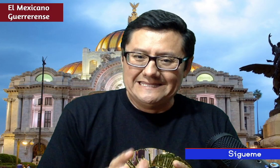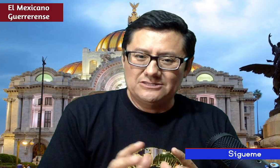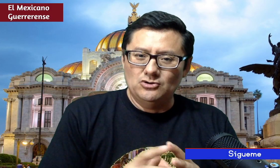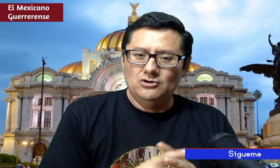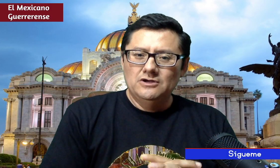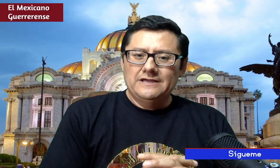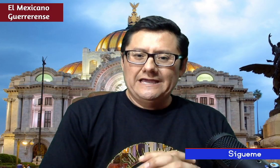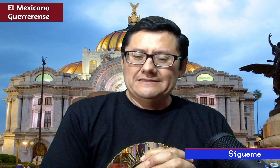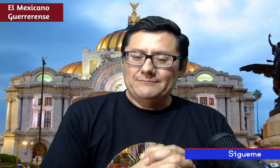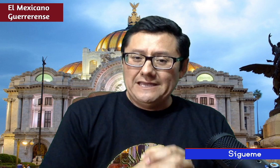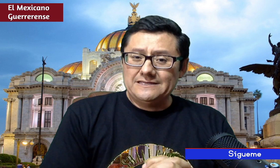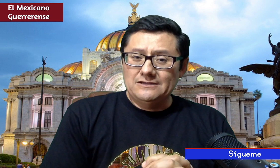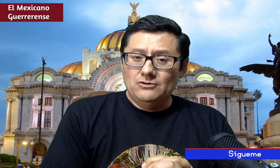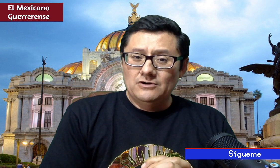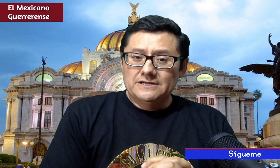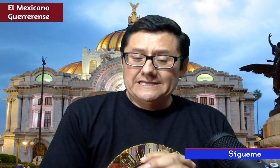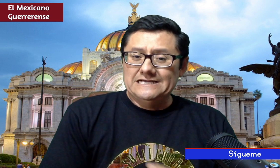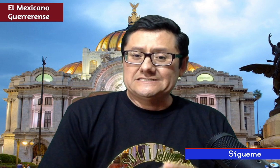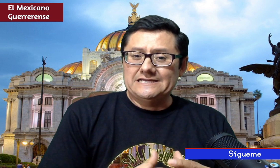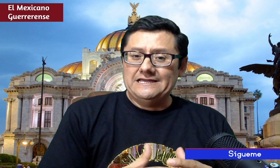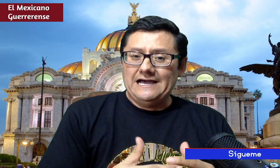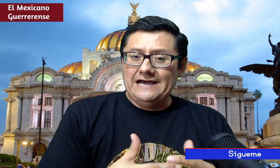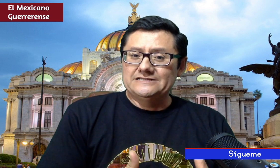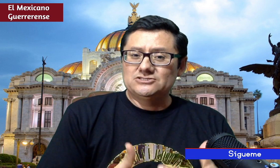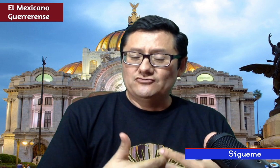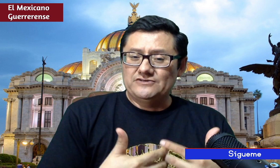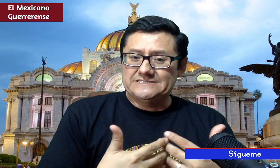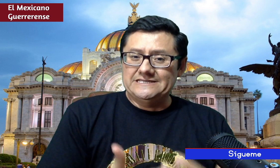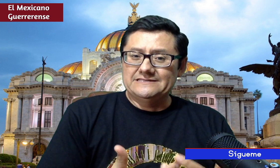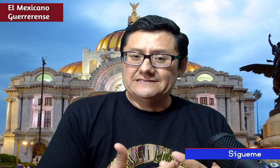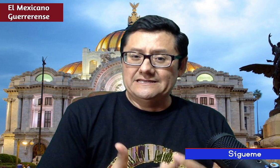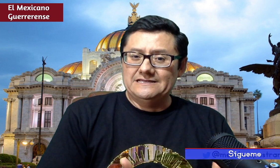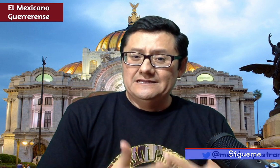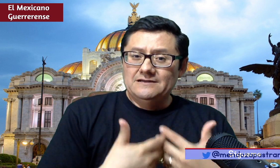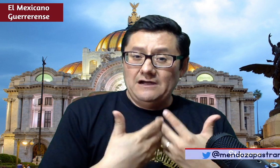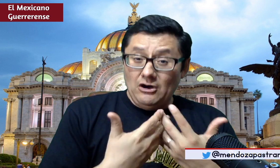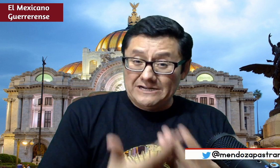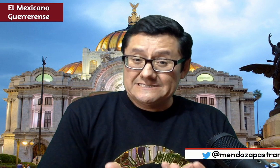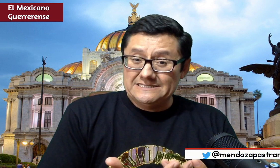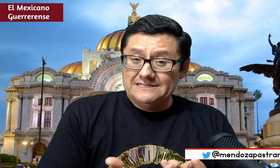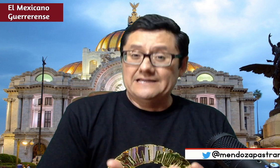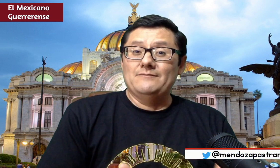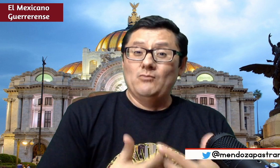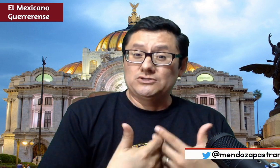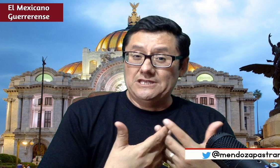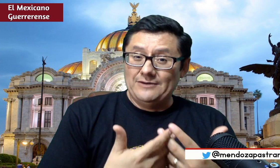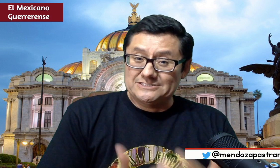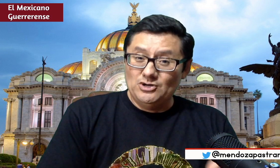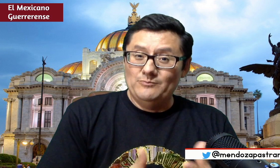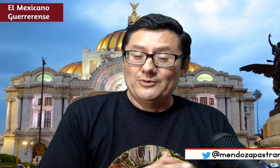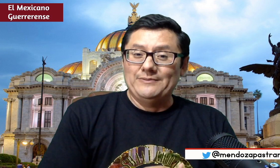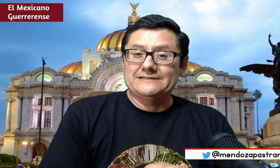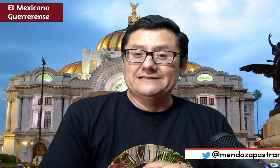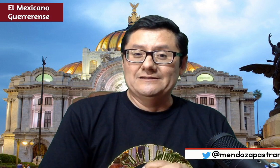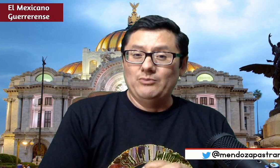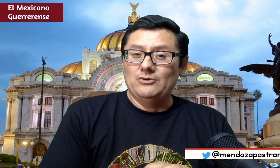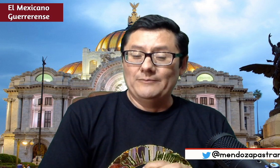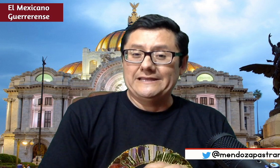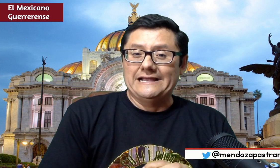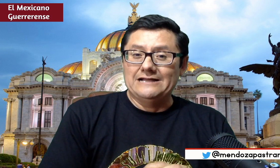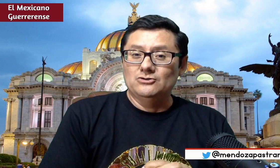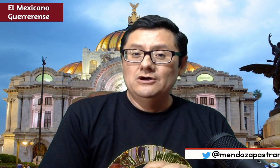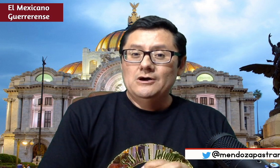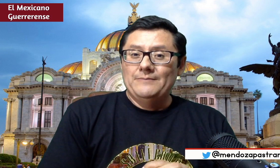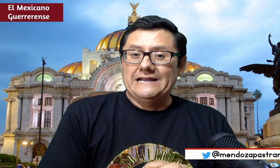inédito en mexico y es que hay suficiente ahora así que motivación por parte del